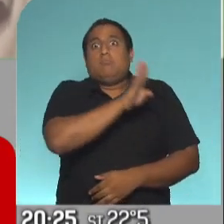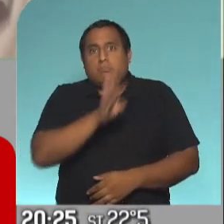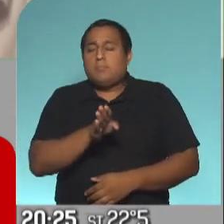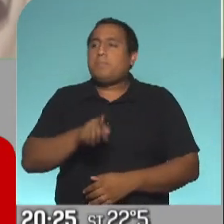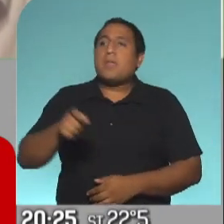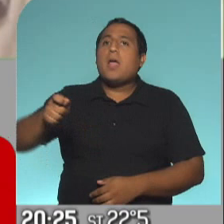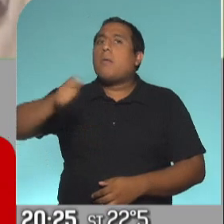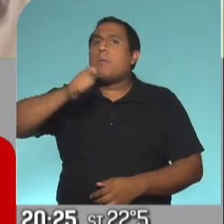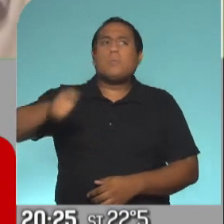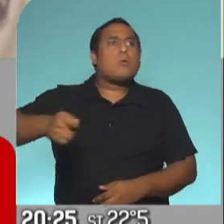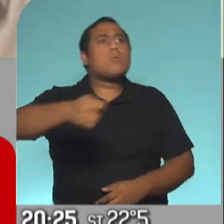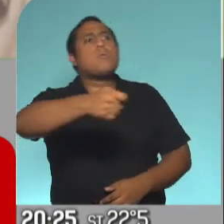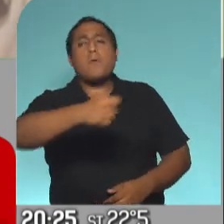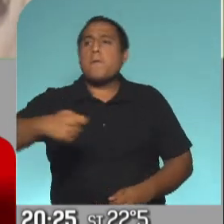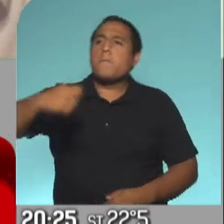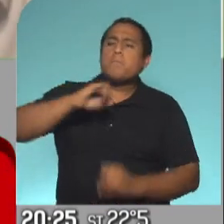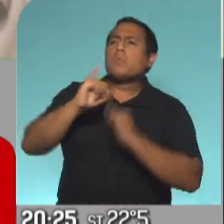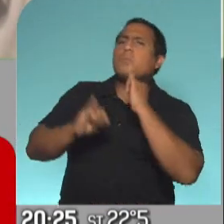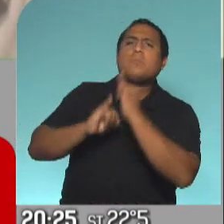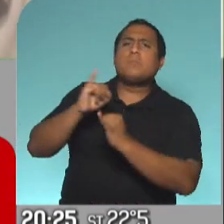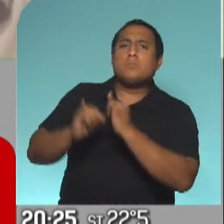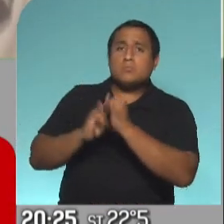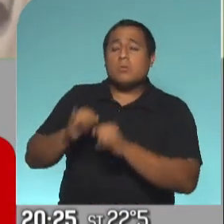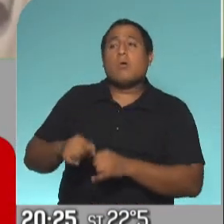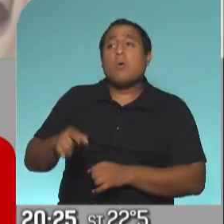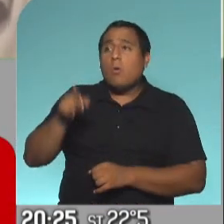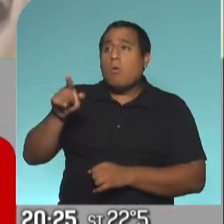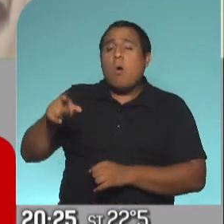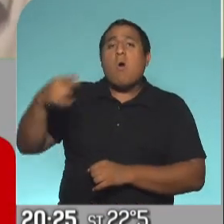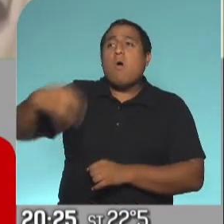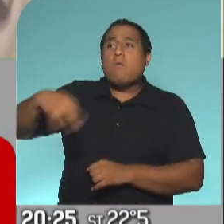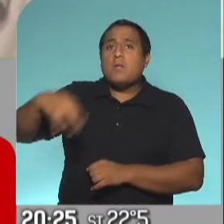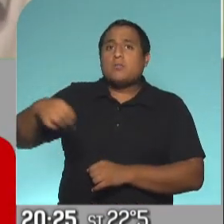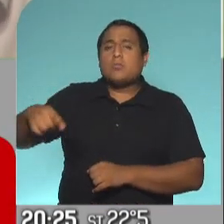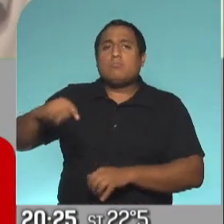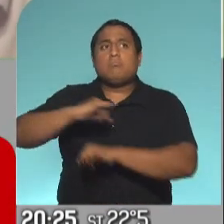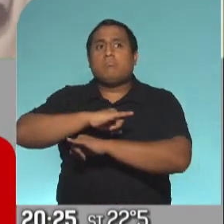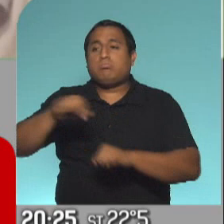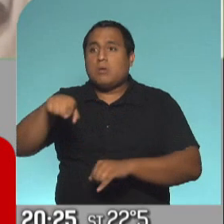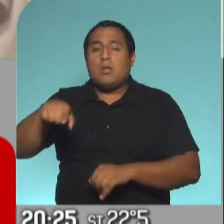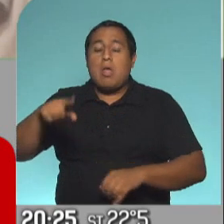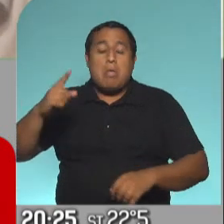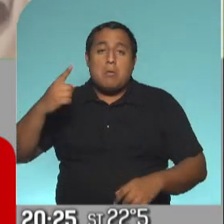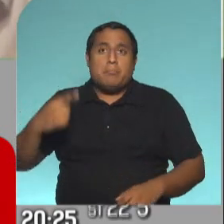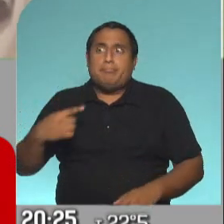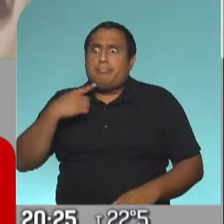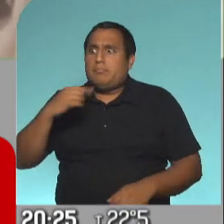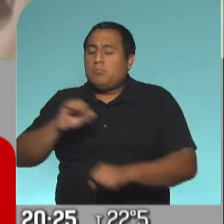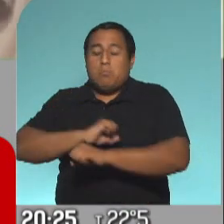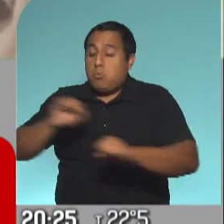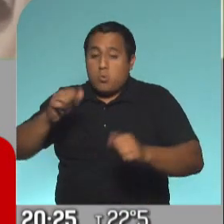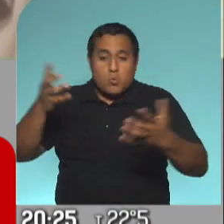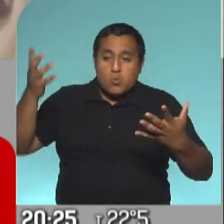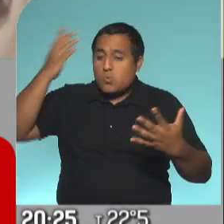periodistas que se encontraban presentes fue que tenían la obligación de transmitir que había sido un accidente lo que había ocurrido cuando